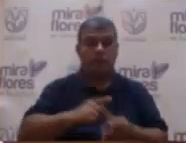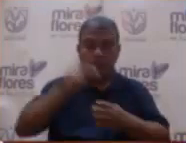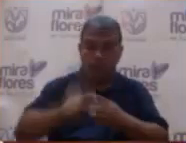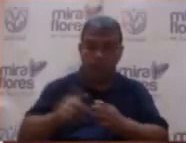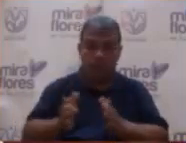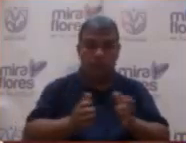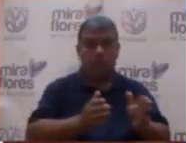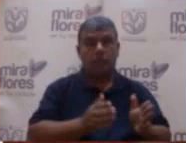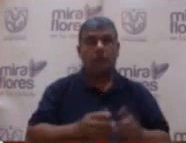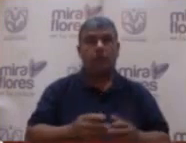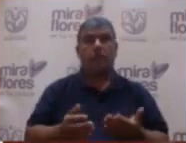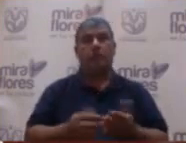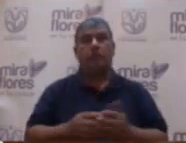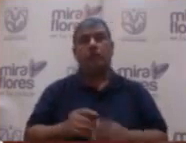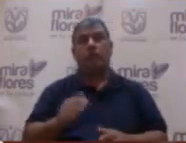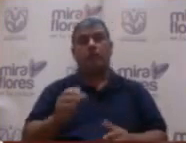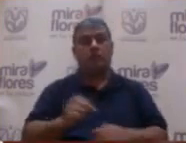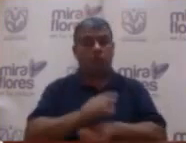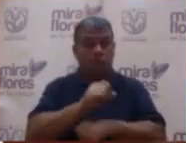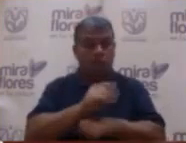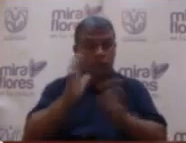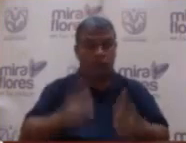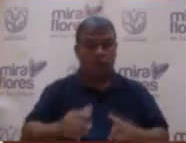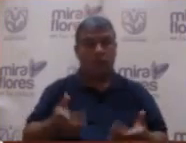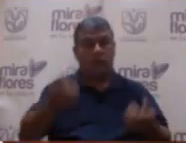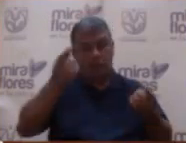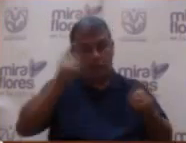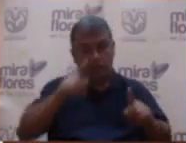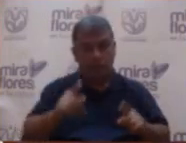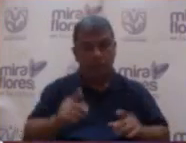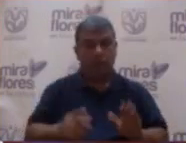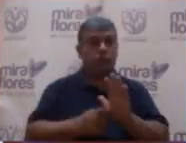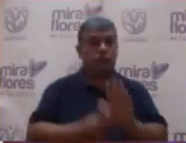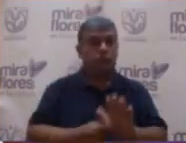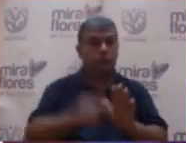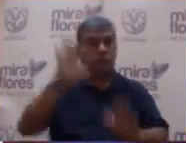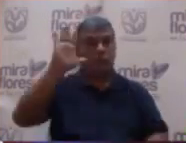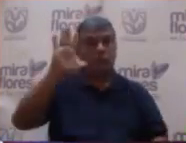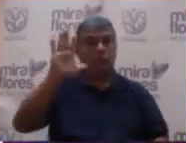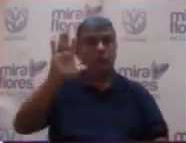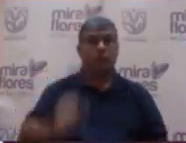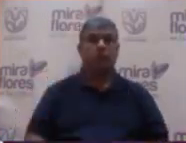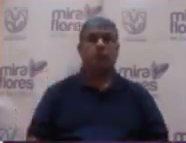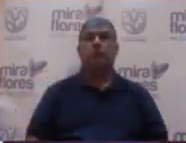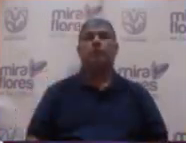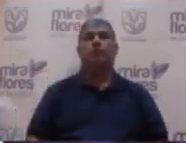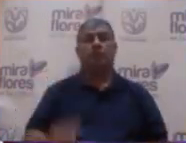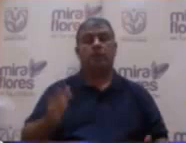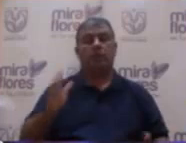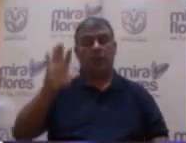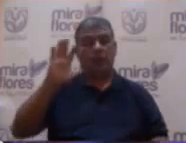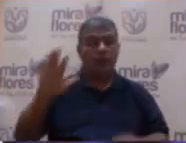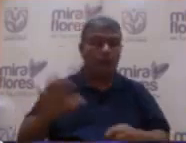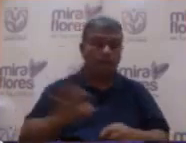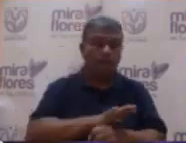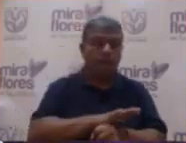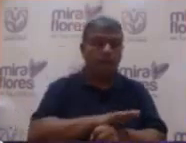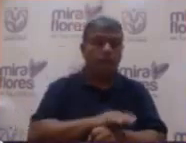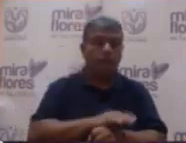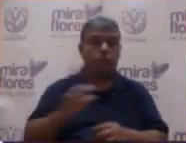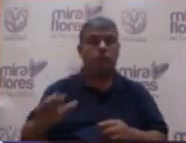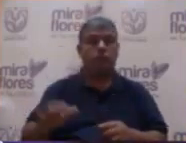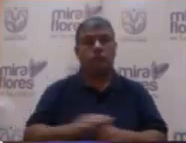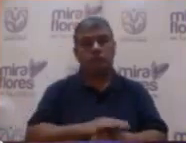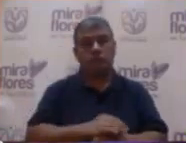proyecto. Aquellos miembros del Consejo que estén a favor, sírvanse a expresarlo en señal de conformidad. Ha sido aprobado por unanimidad. Muchas